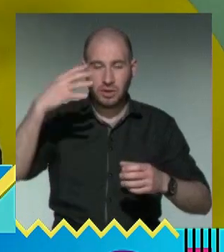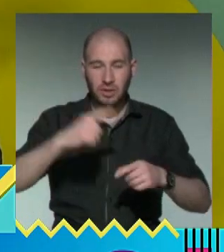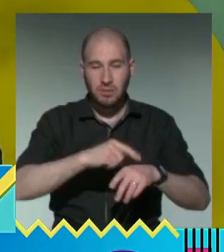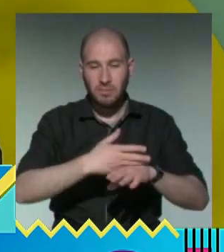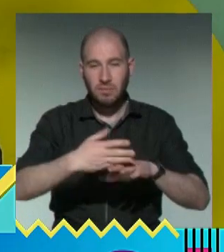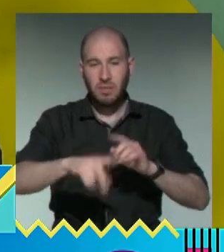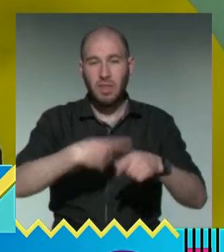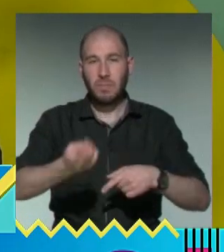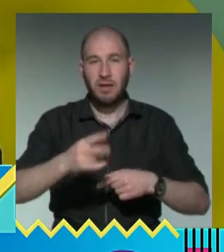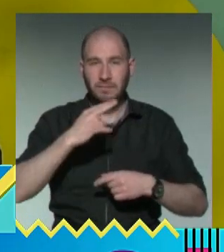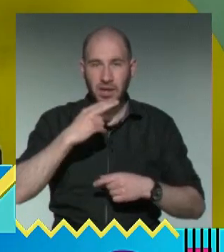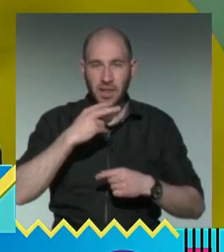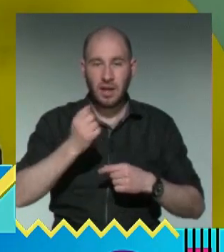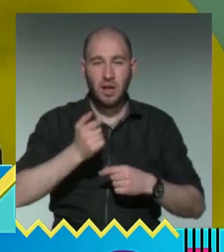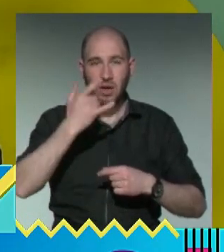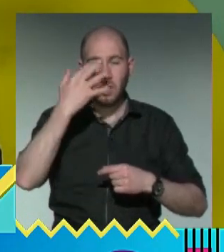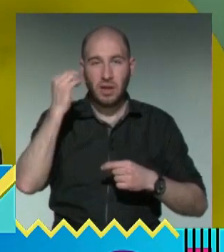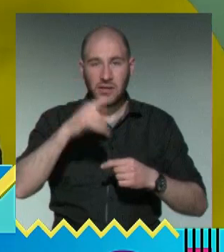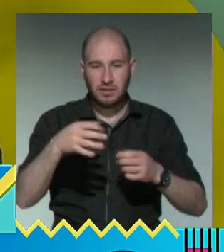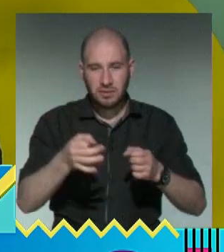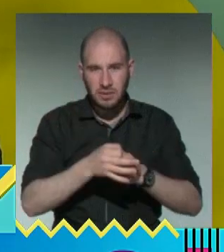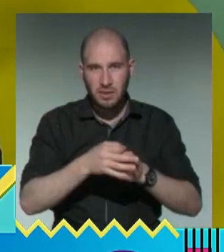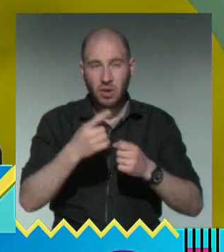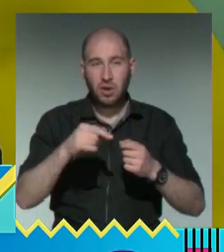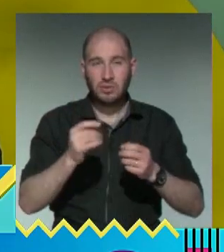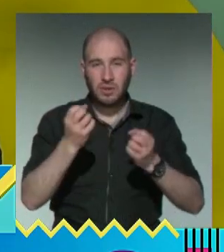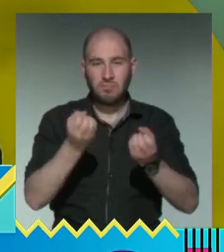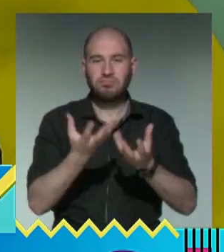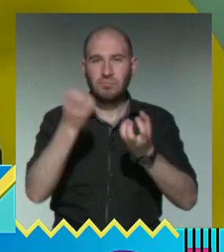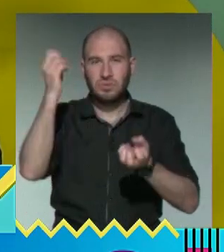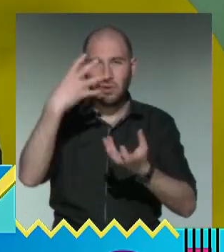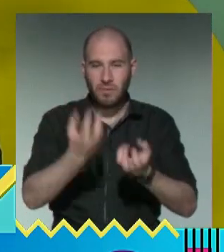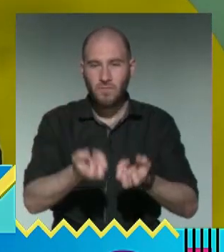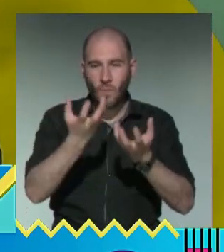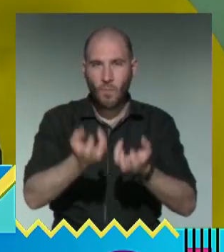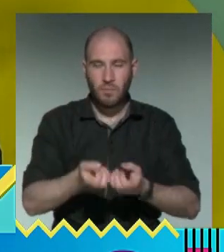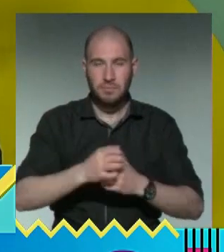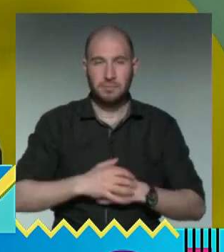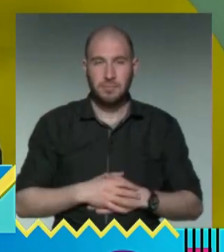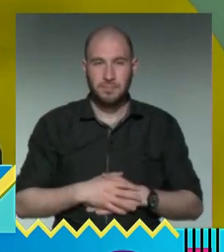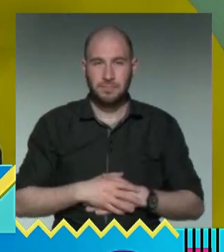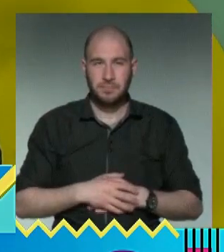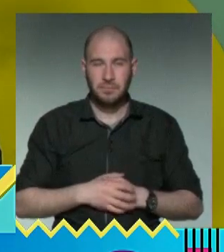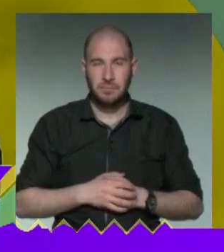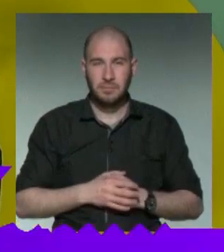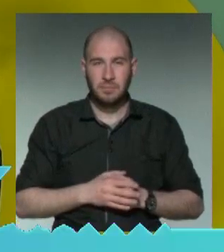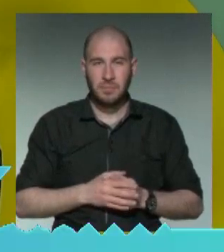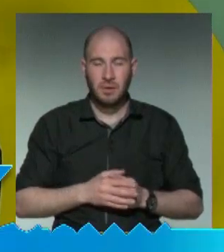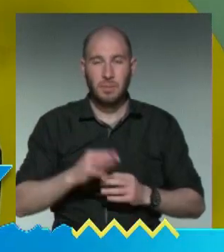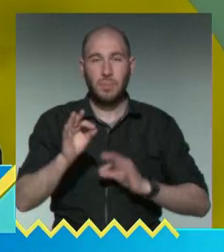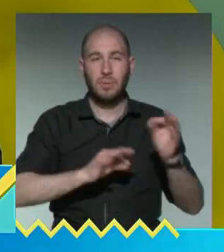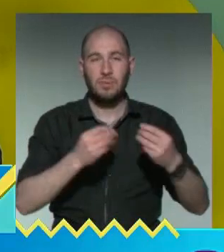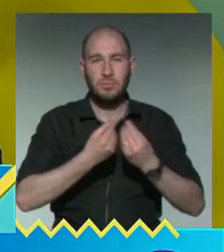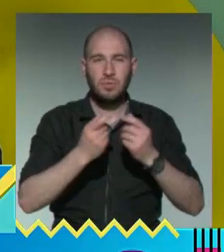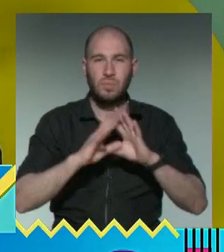tiempo se pone verde. Ese color son microalgas, son organismos que hacen fotosíntesis a través de la energía solar. Y hay varios proyectos